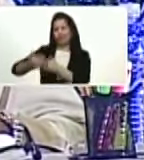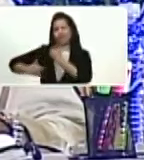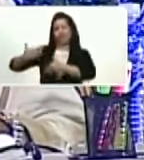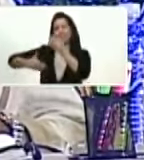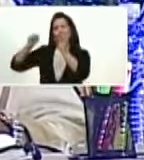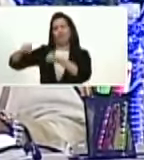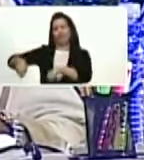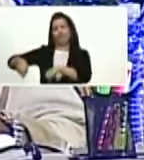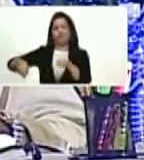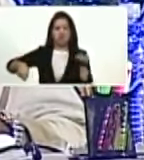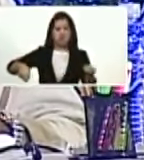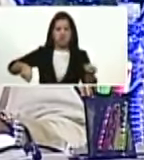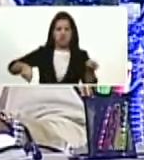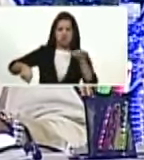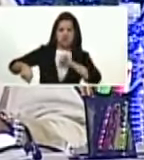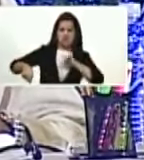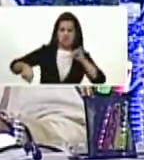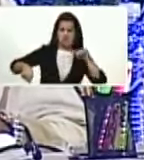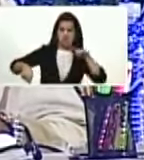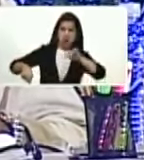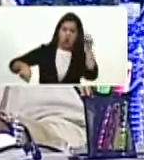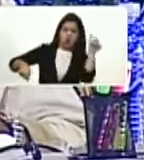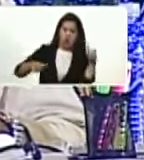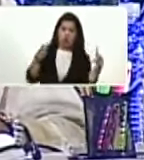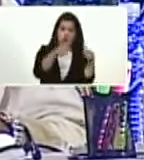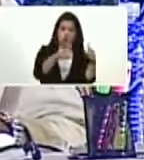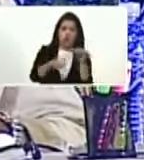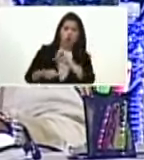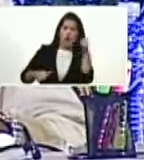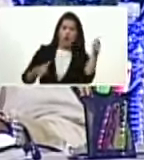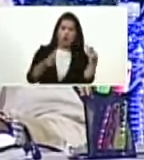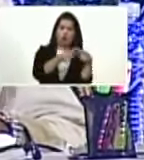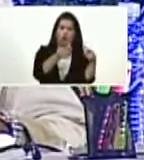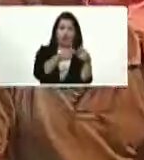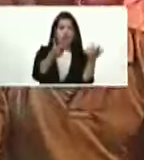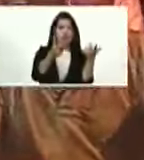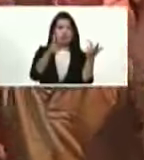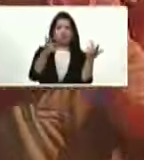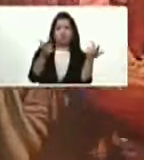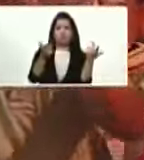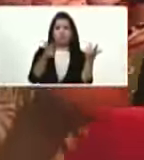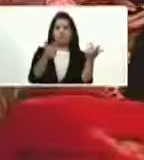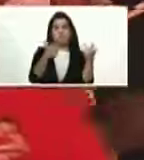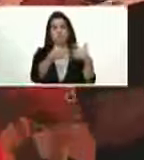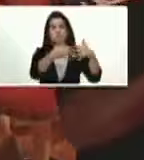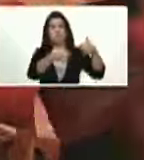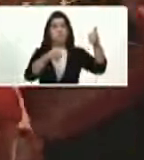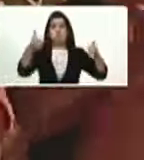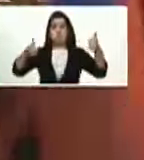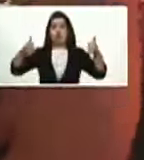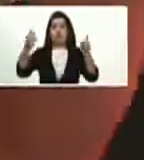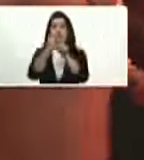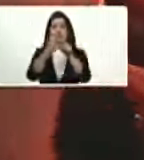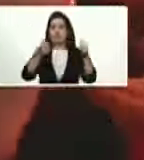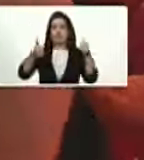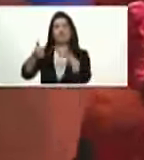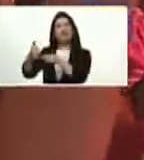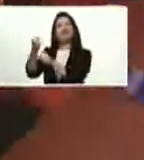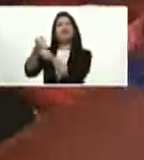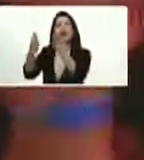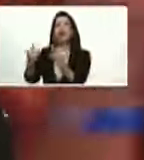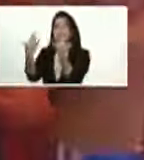que cualquier sector aquí en este país y en este mundo, lo digo. La clase obrera es la que tiene la